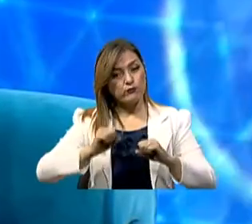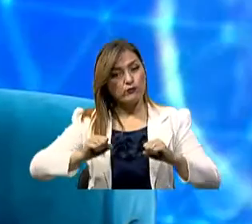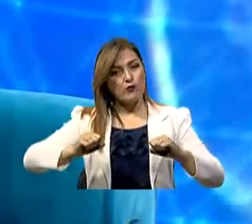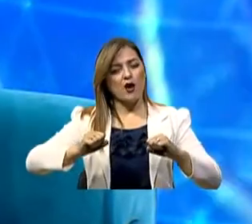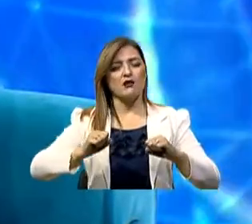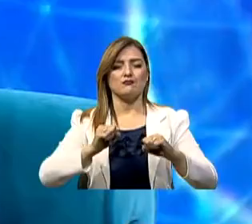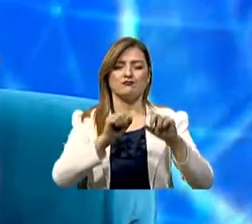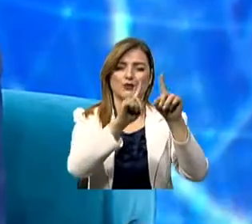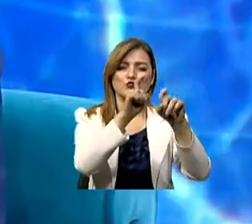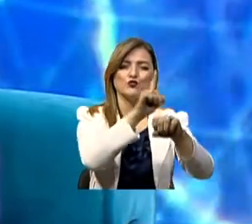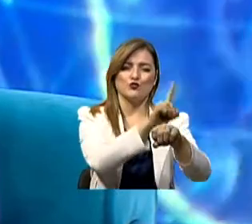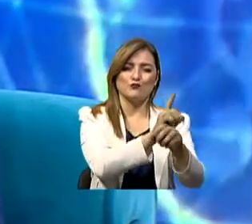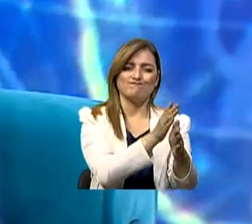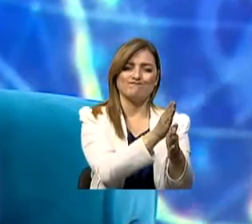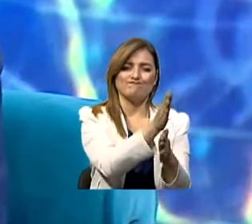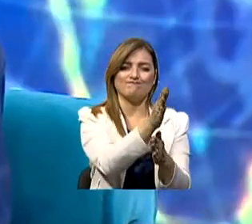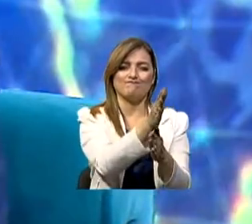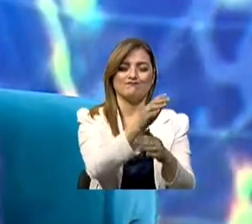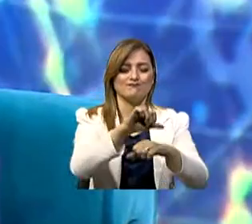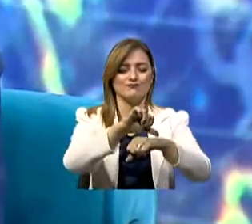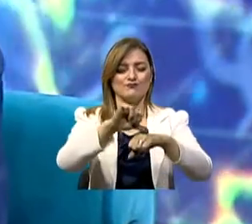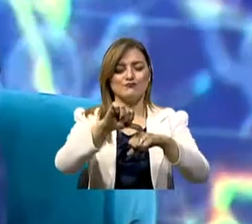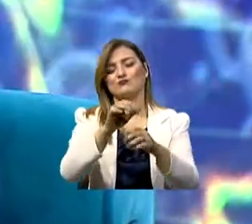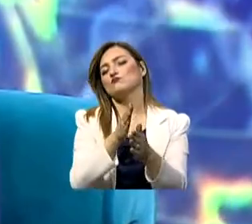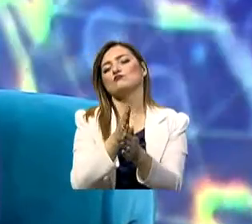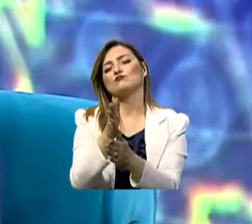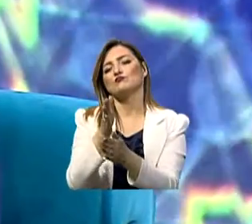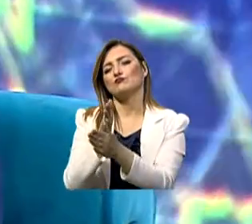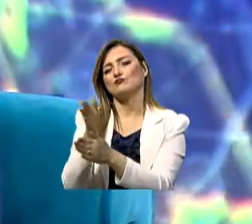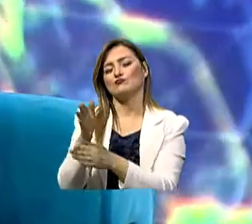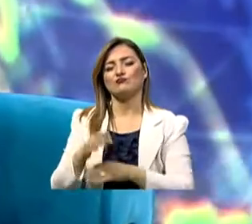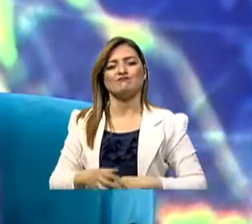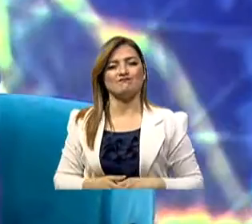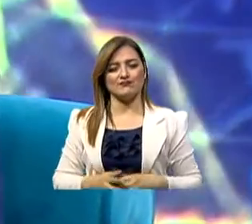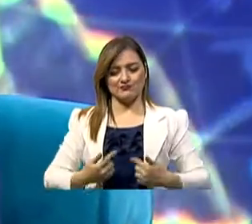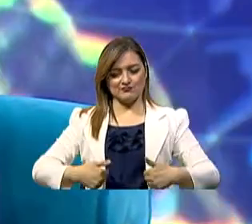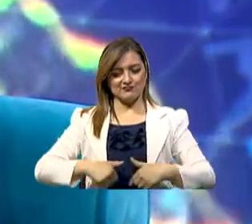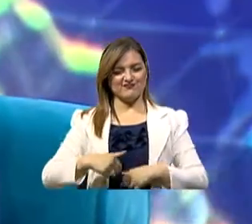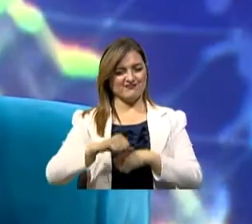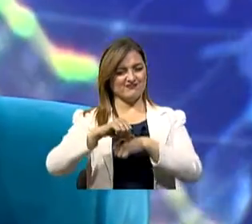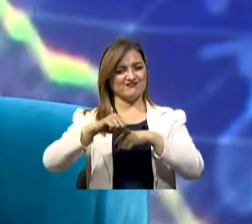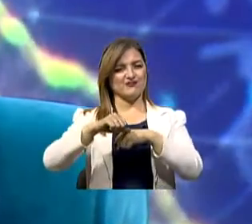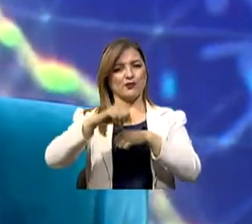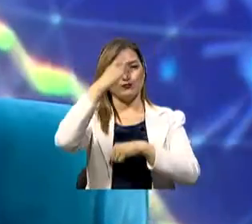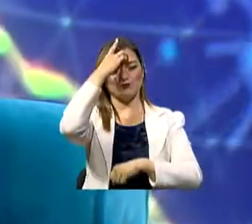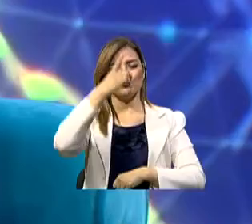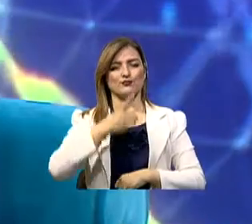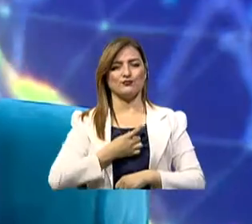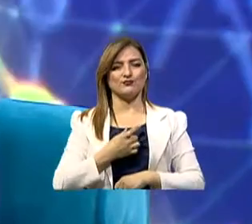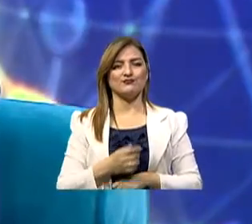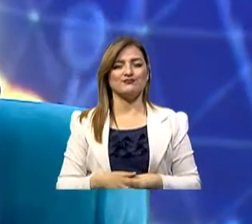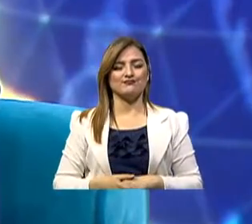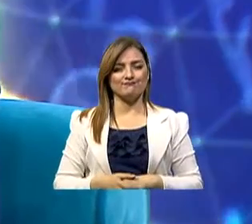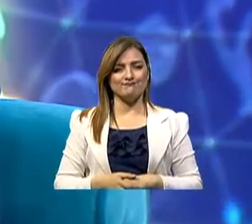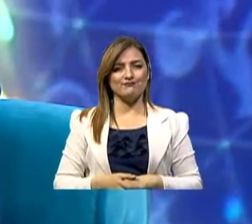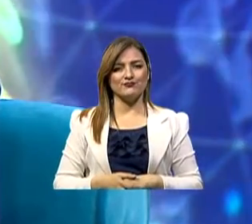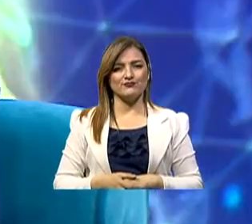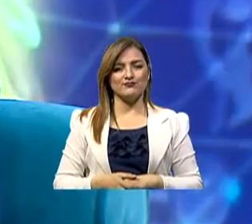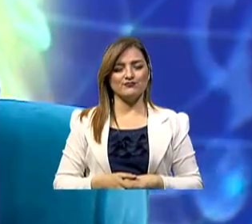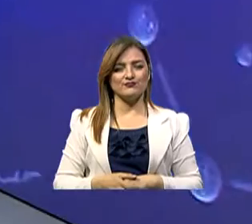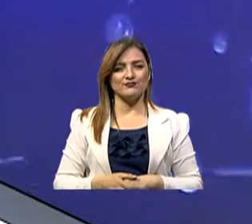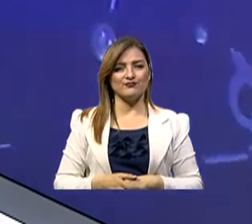los especialistas consulte a los cirujanos especializados en cirugía bariátrica para tomar una decisión le doy paso a michel